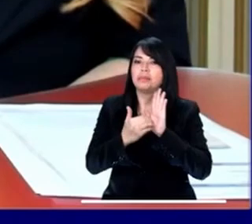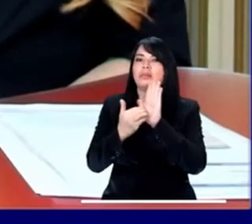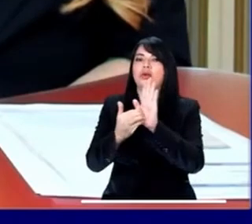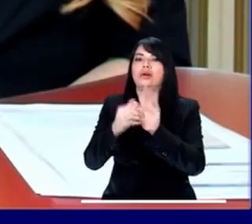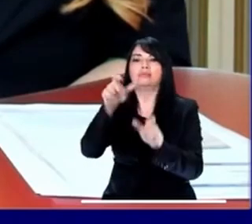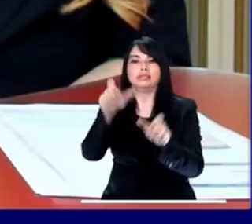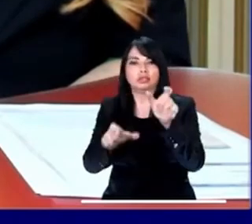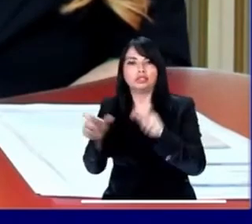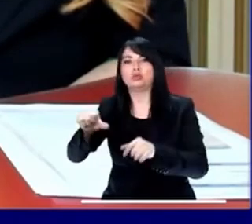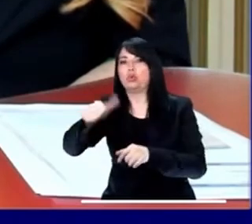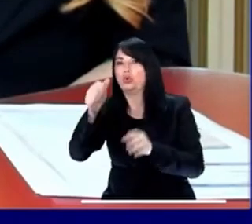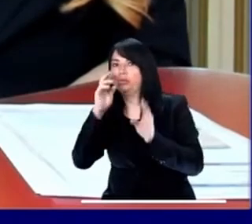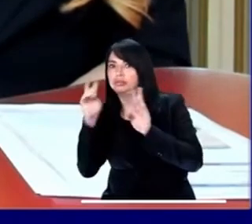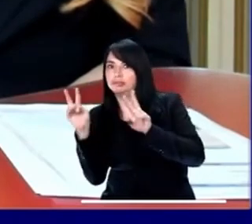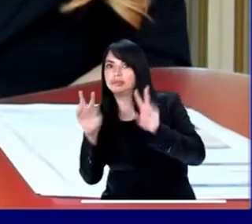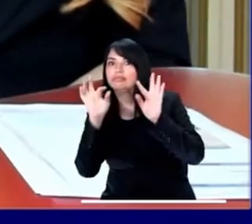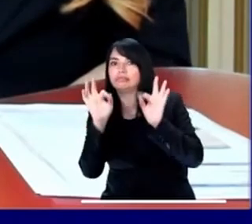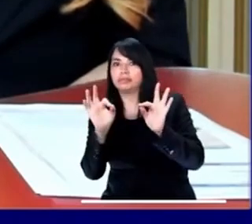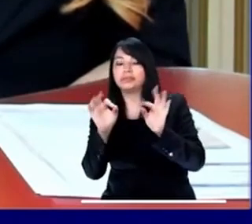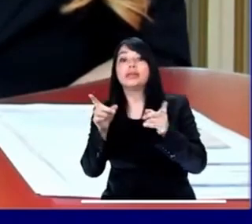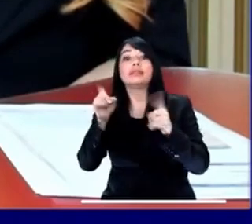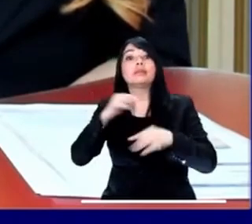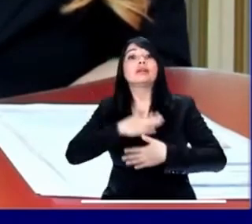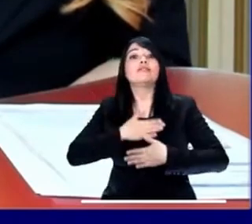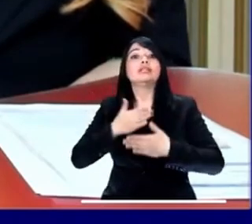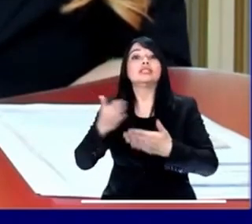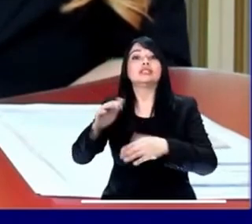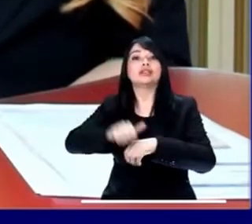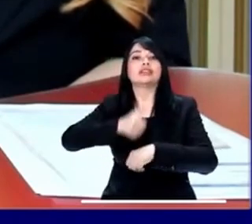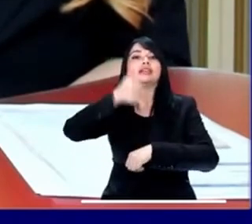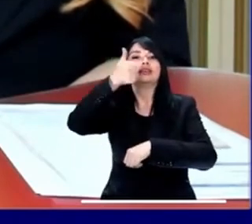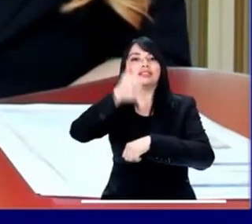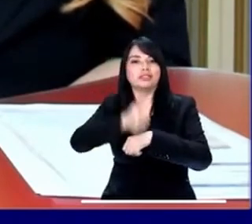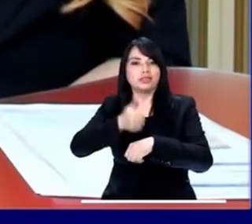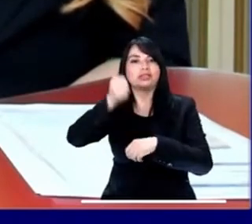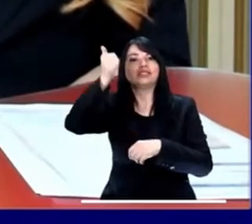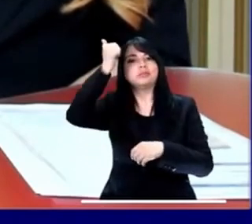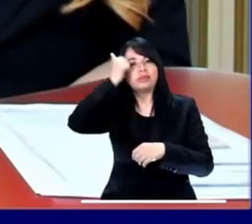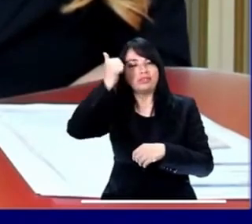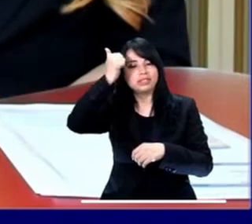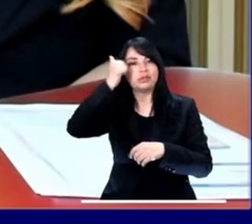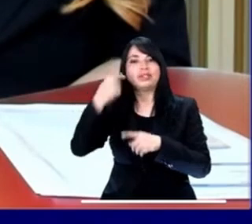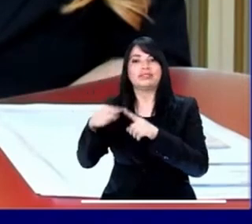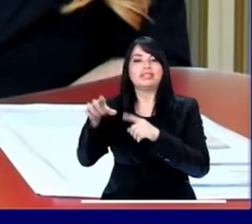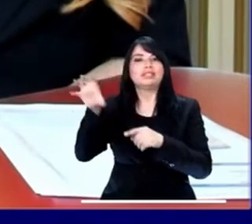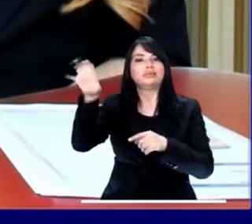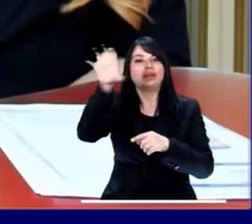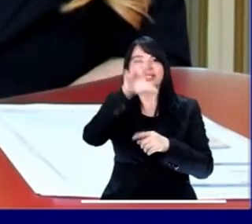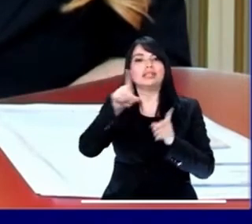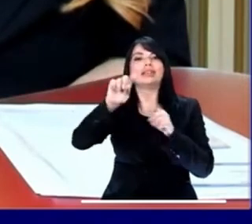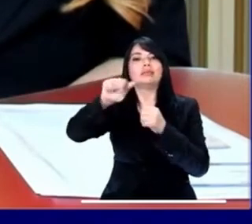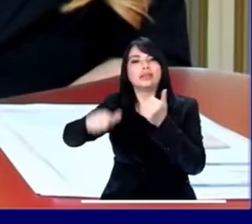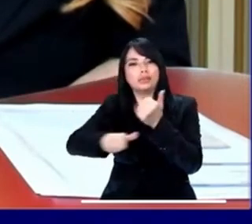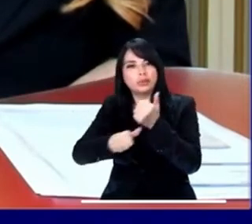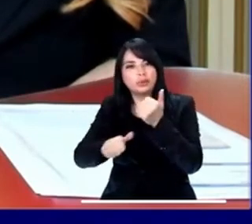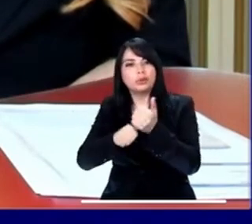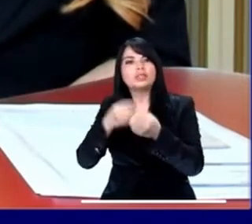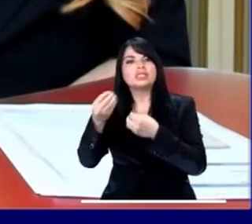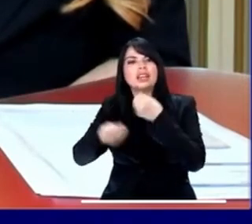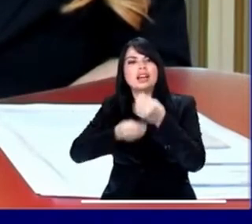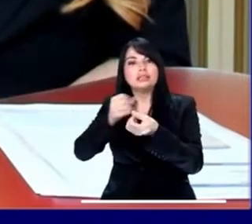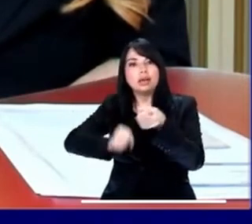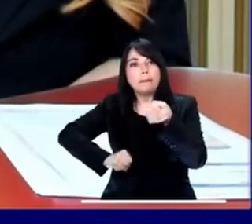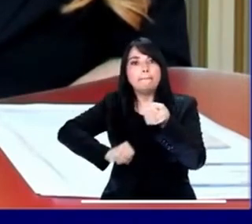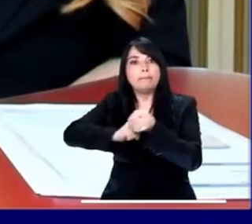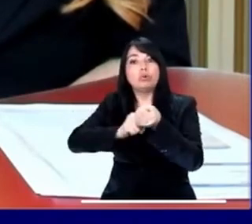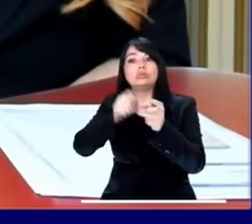de la Fundación en los países, a los profesores, tutores y voluntarios que apoyaron de corazón este proceso